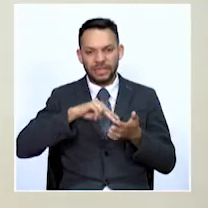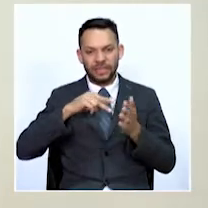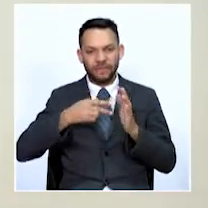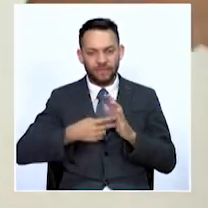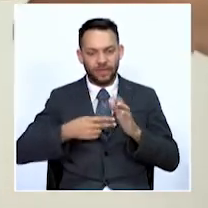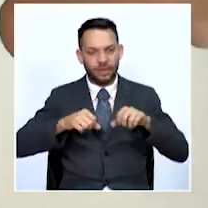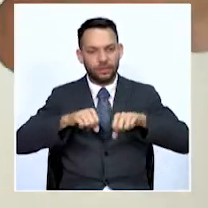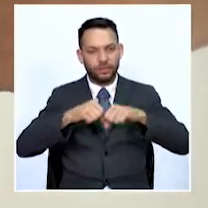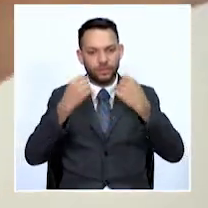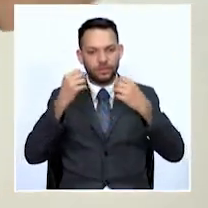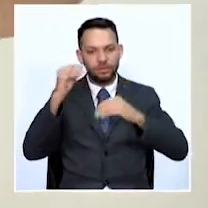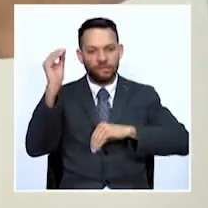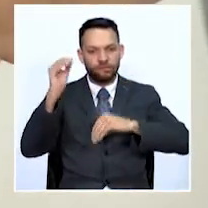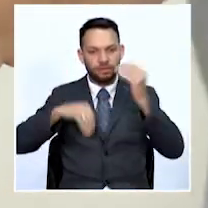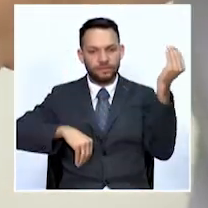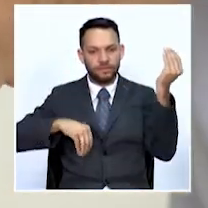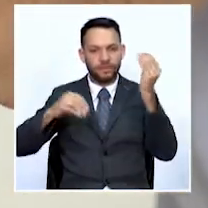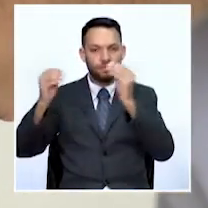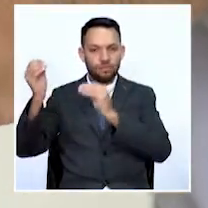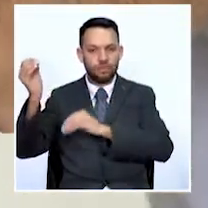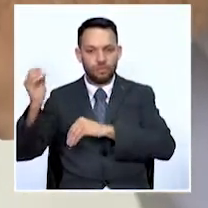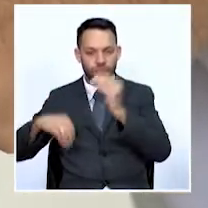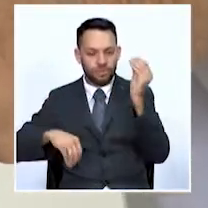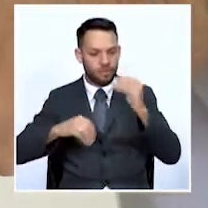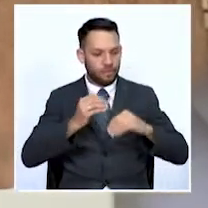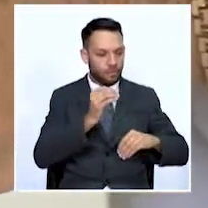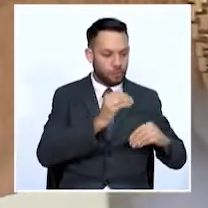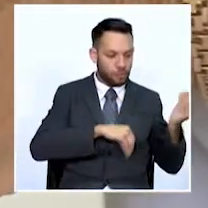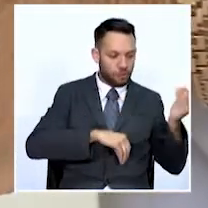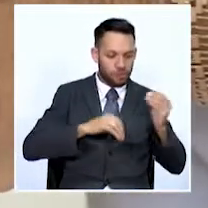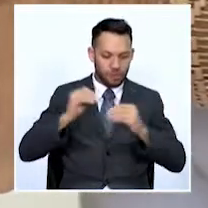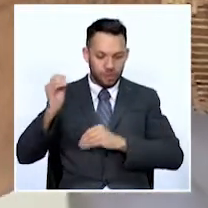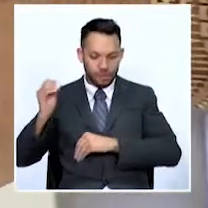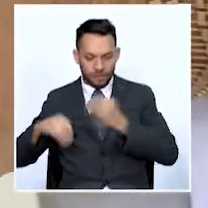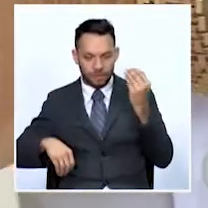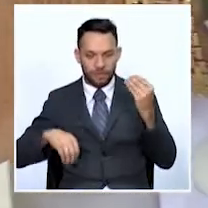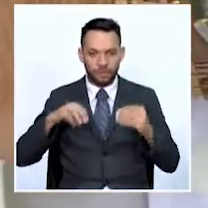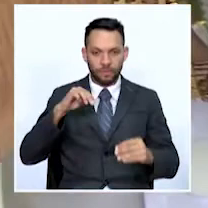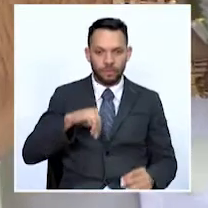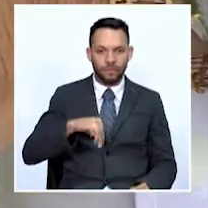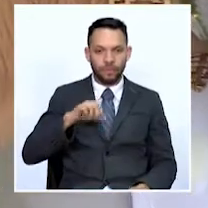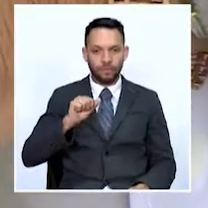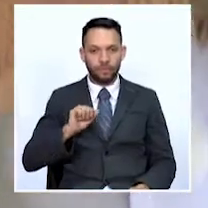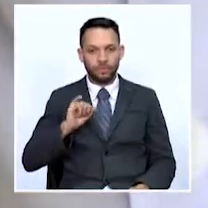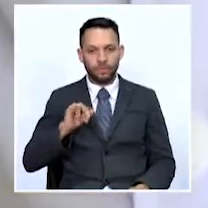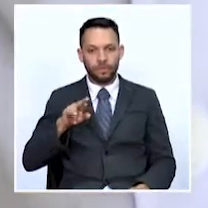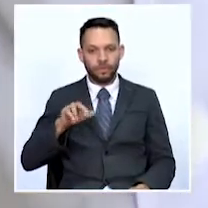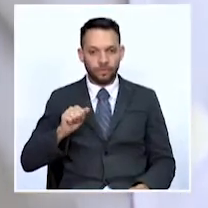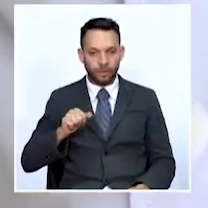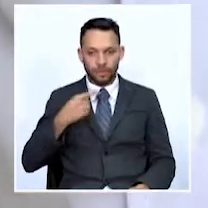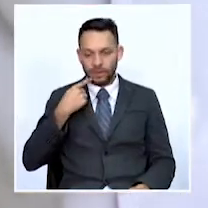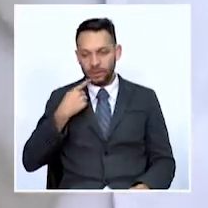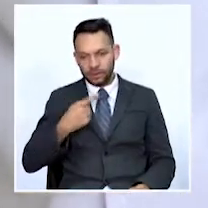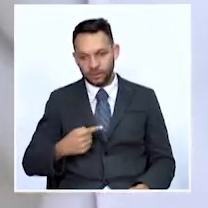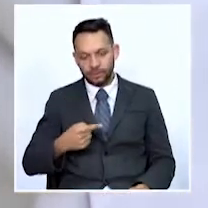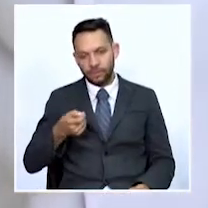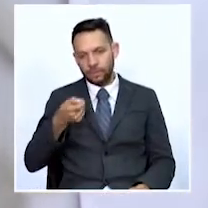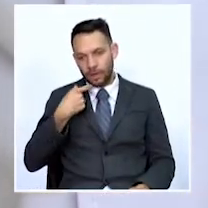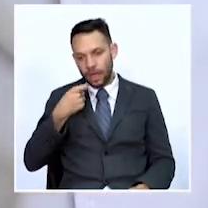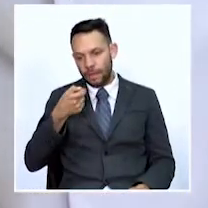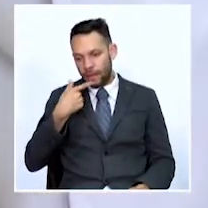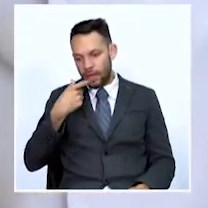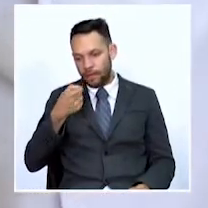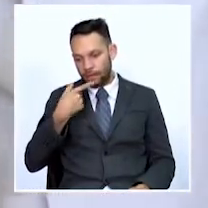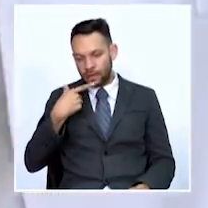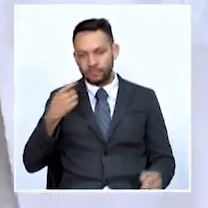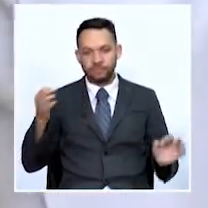y se fueron a las articulaciones. Y como decía la doctora Mayra Alejandra, fue tratada con prednisolona. Ah, la